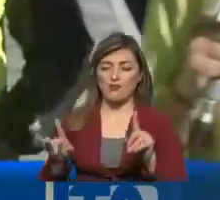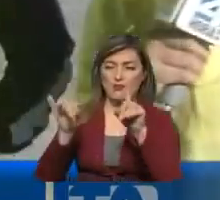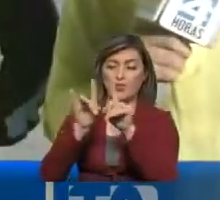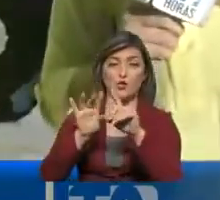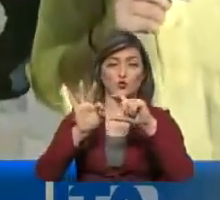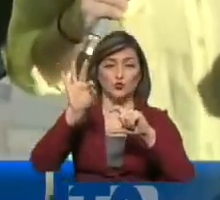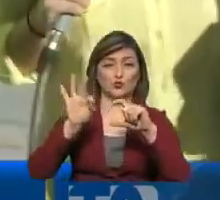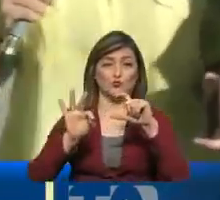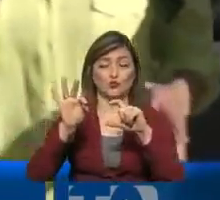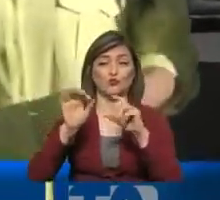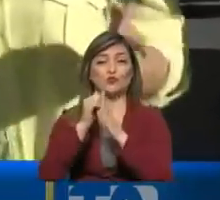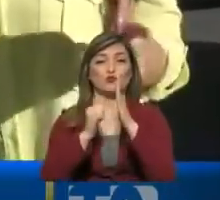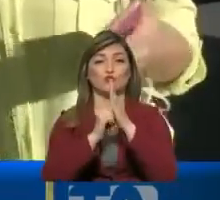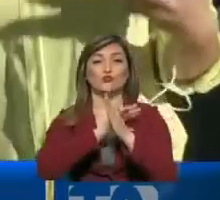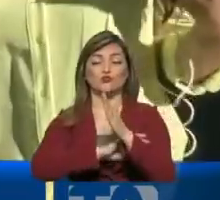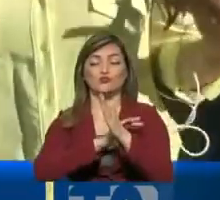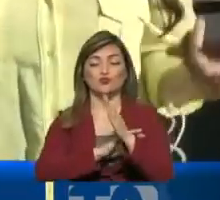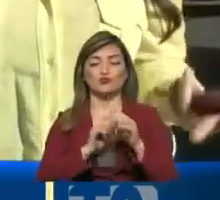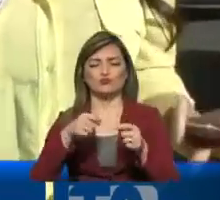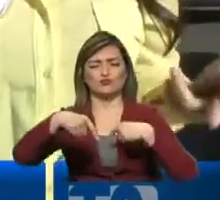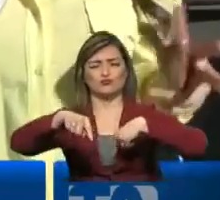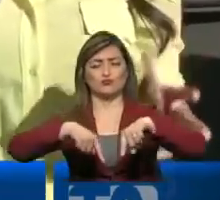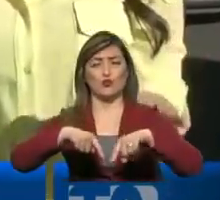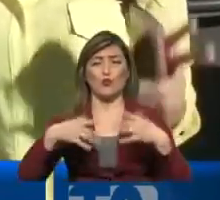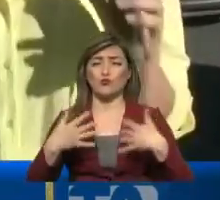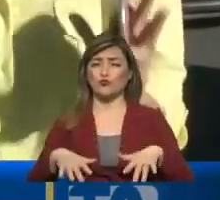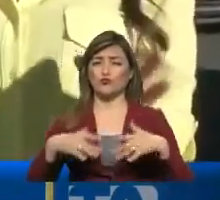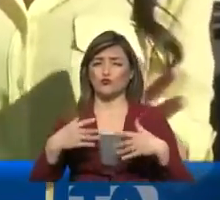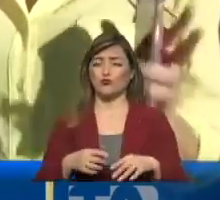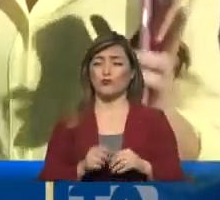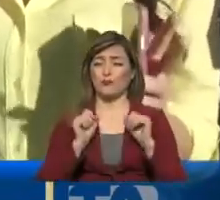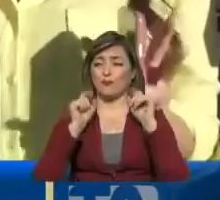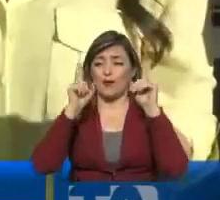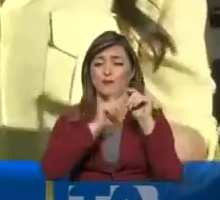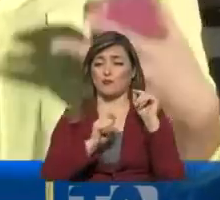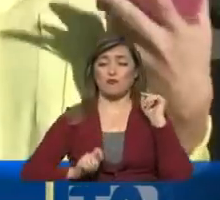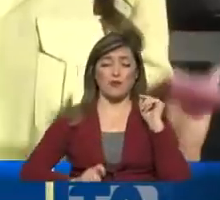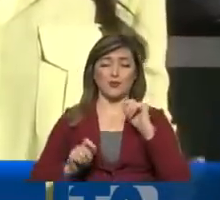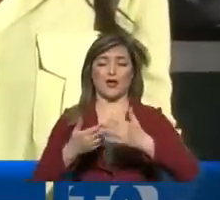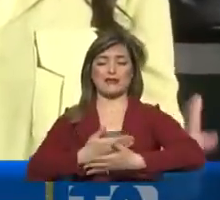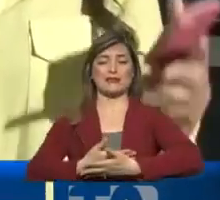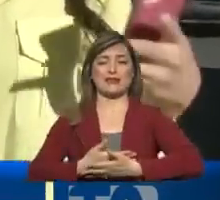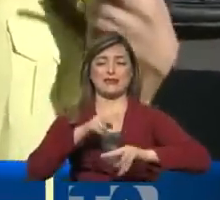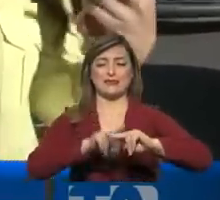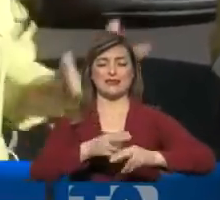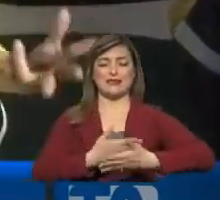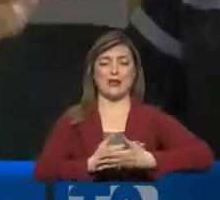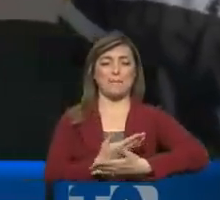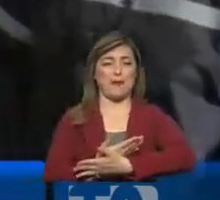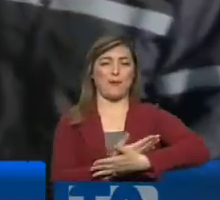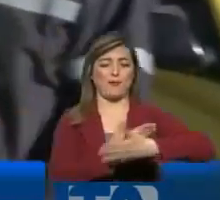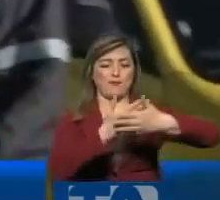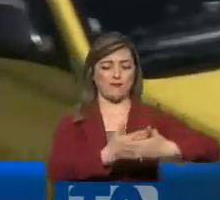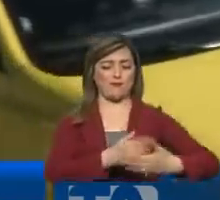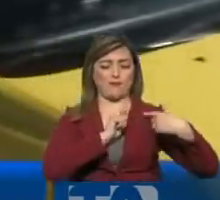Agencia Metropolitana de Tránsito sobre la cantidad de papitos y mamitas que no usan estas sillas, los car seat, para colocar a